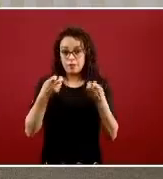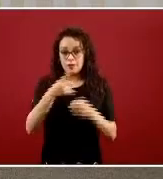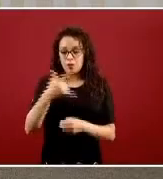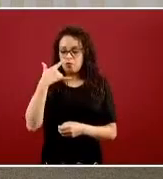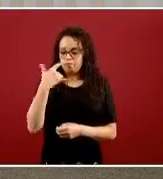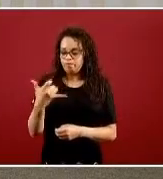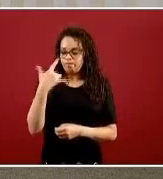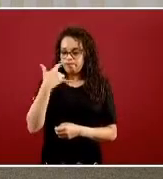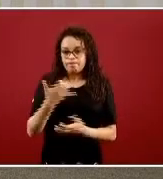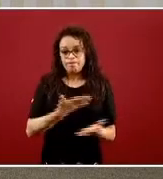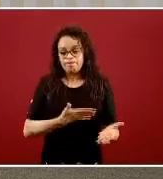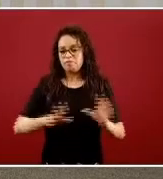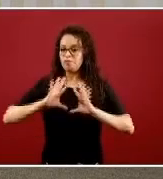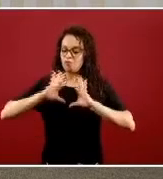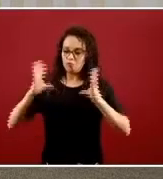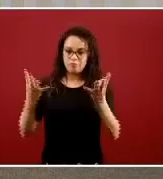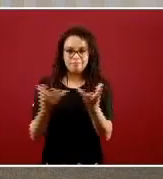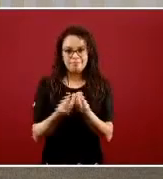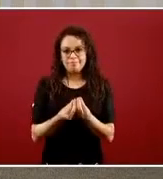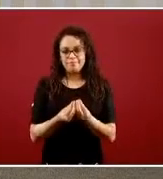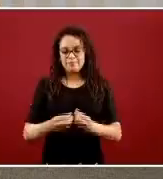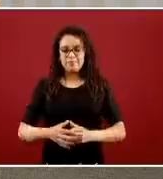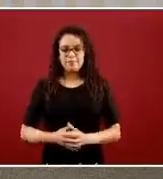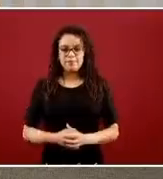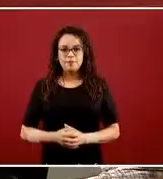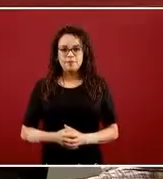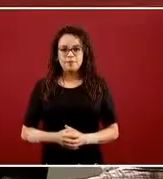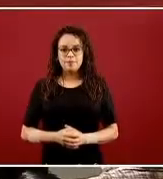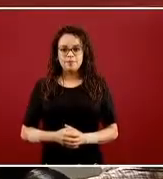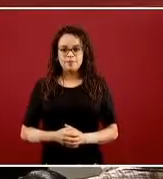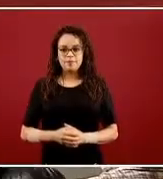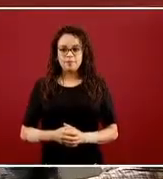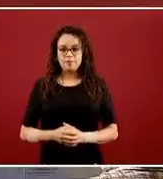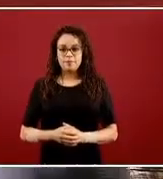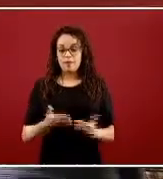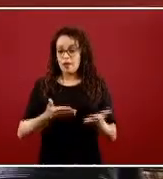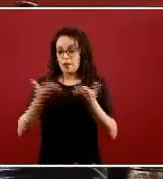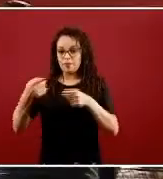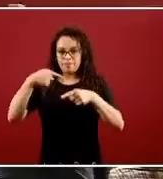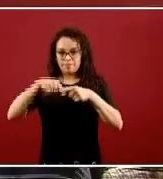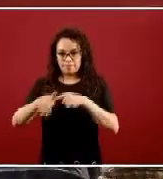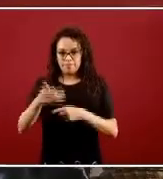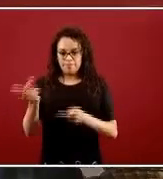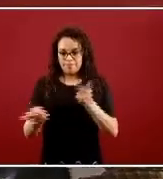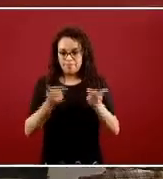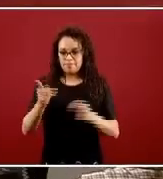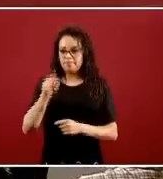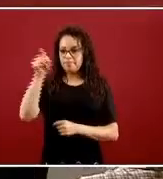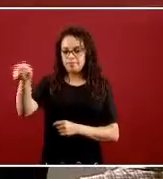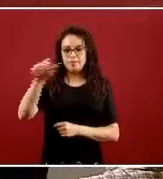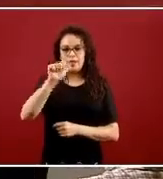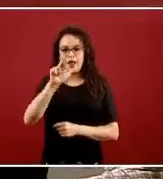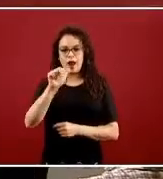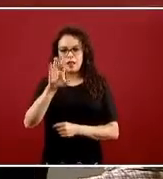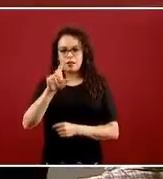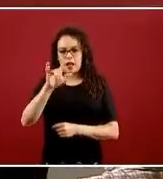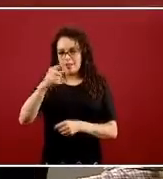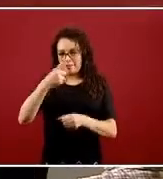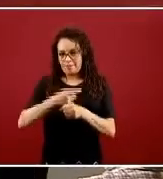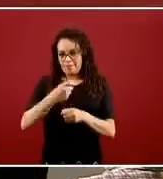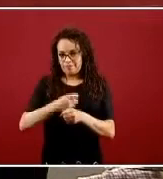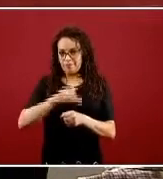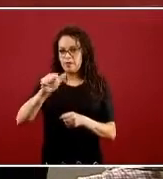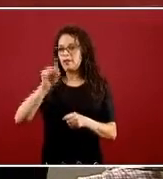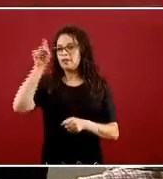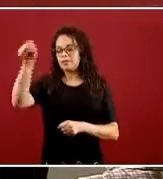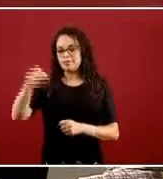generosa contribución de todos ellos. Adelante, vámonos por esta filita hasta Araceli y luego nos vamos por acá. Ahora sí le